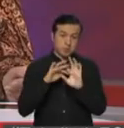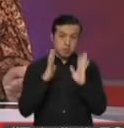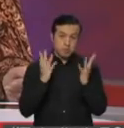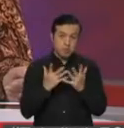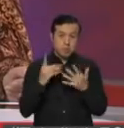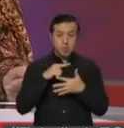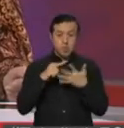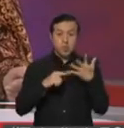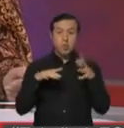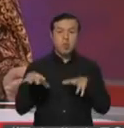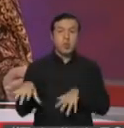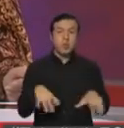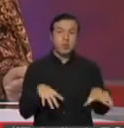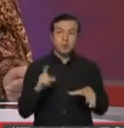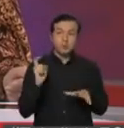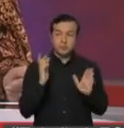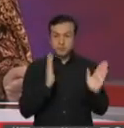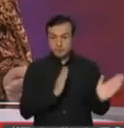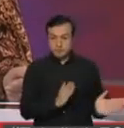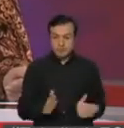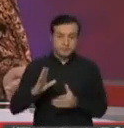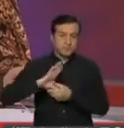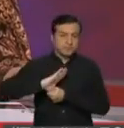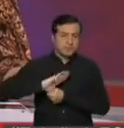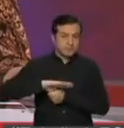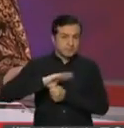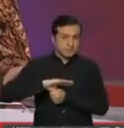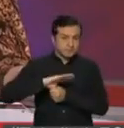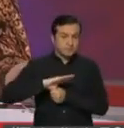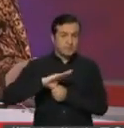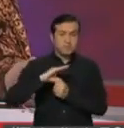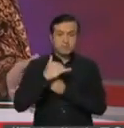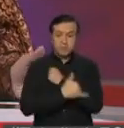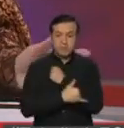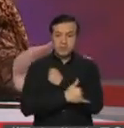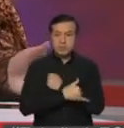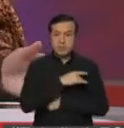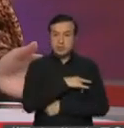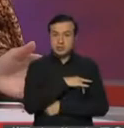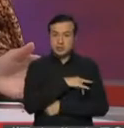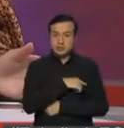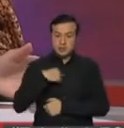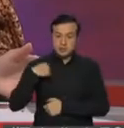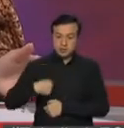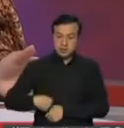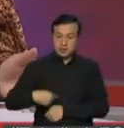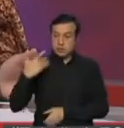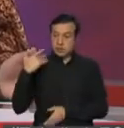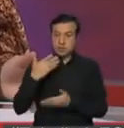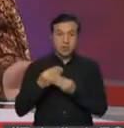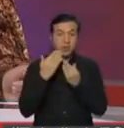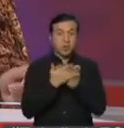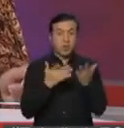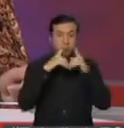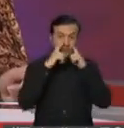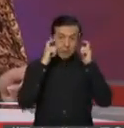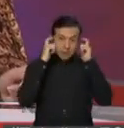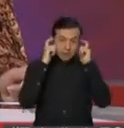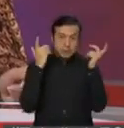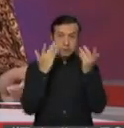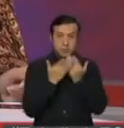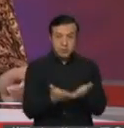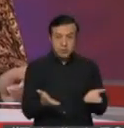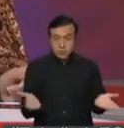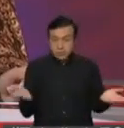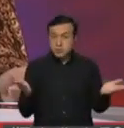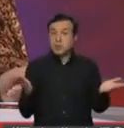tipo de coordinaciones ha hecho la Cancillería con naciones, por ejemplo, con China? En los últimos días vimos que llegaron mascarillas, que llegaron insumos